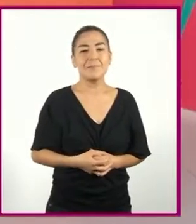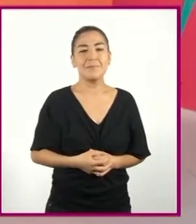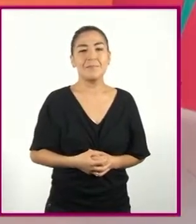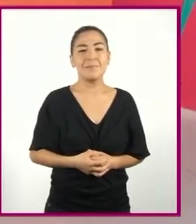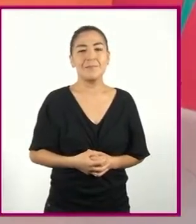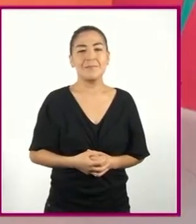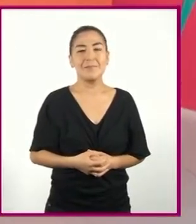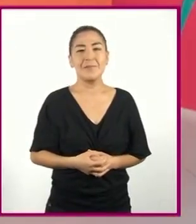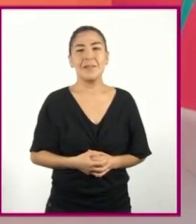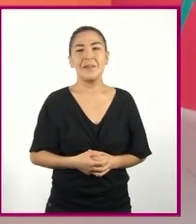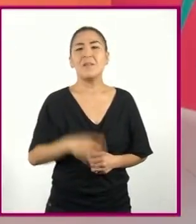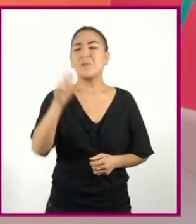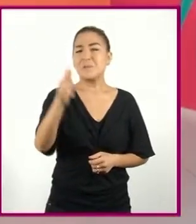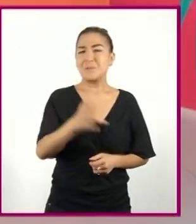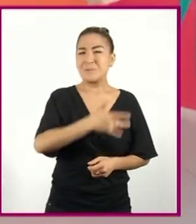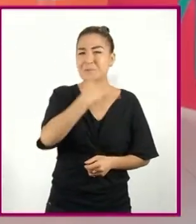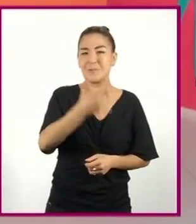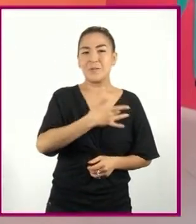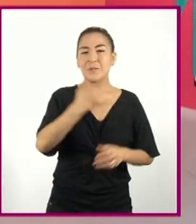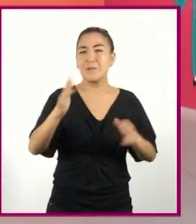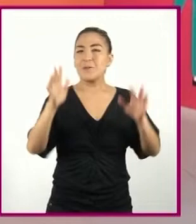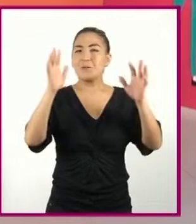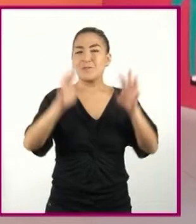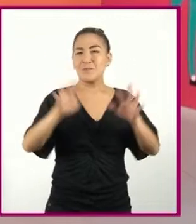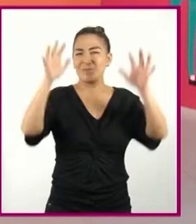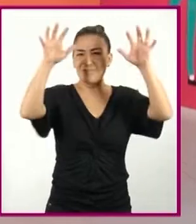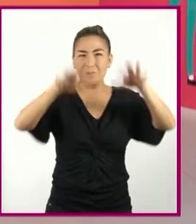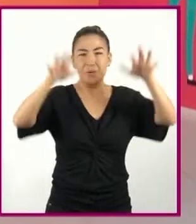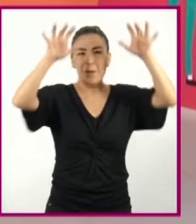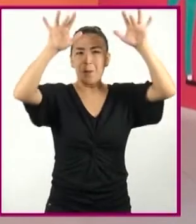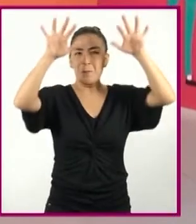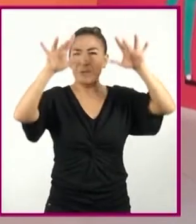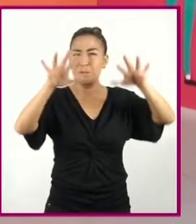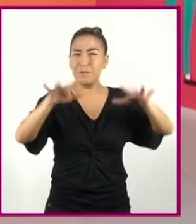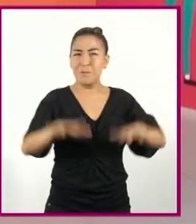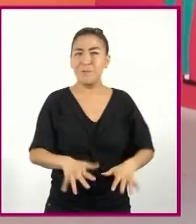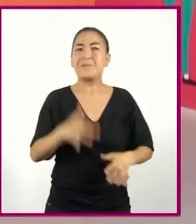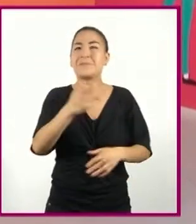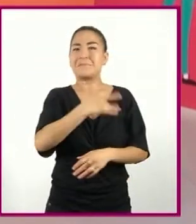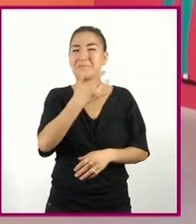¿Qué se siente cuando la lluvia cae?